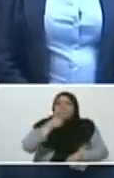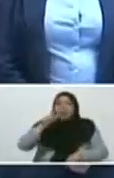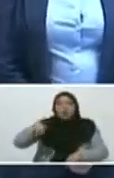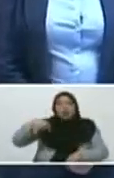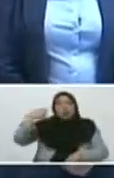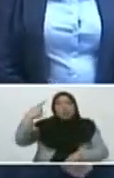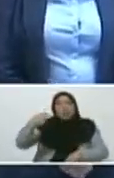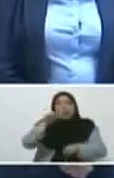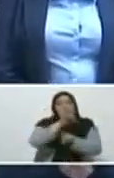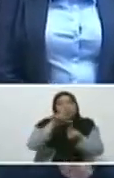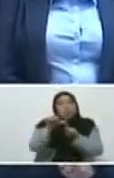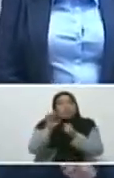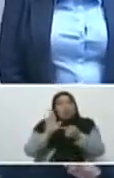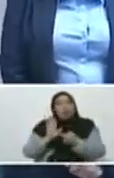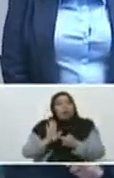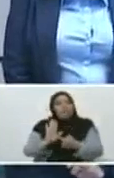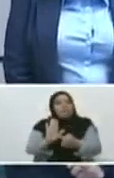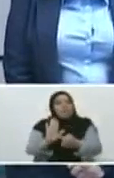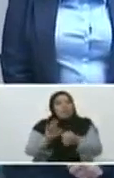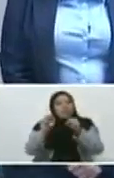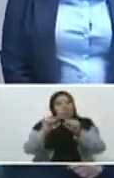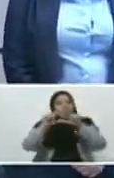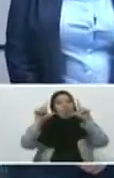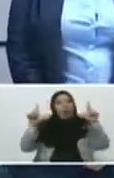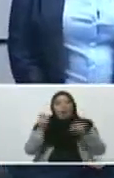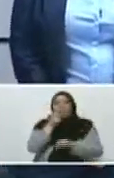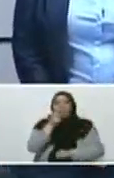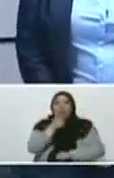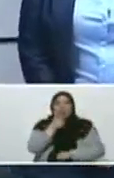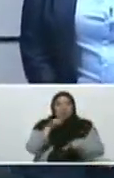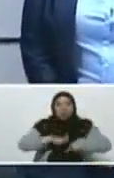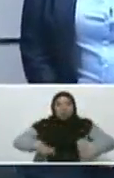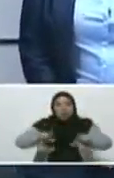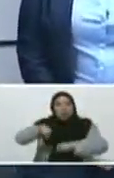vino, y aquí está. Bueno, y yo estoy aquí con el doctor